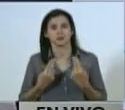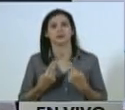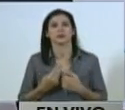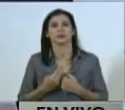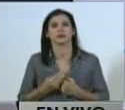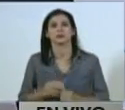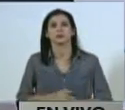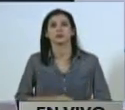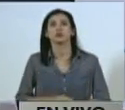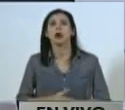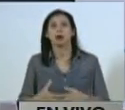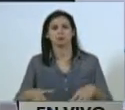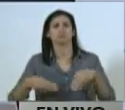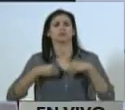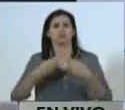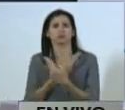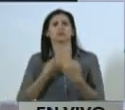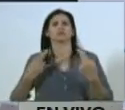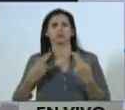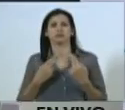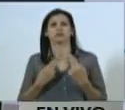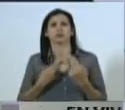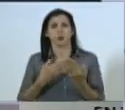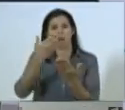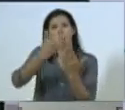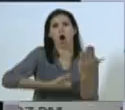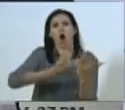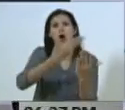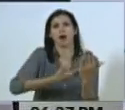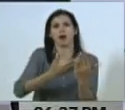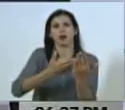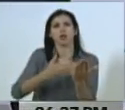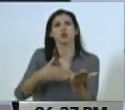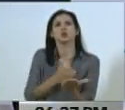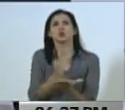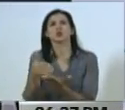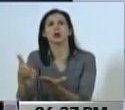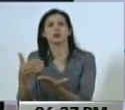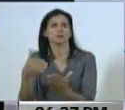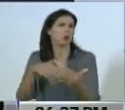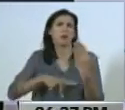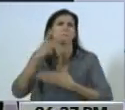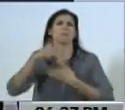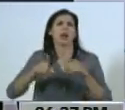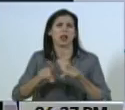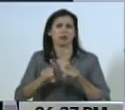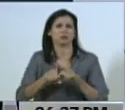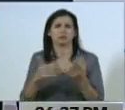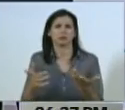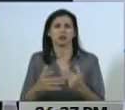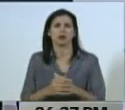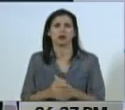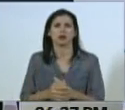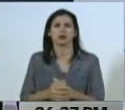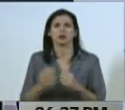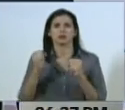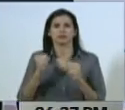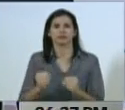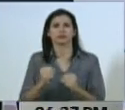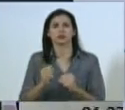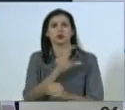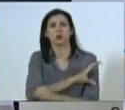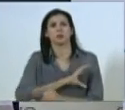Nos vamos comprometidos con una hoja de ruta para consolidar el Comité